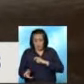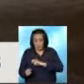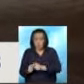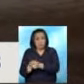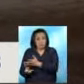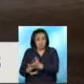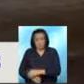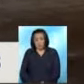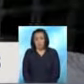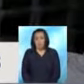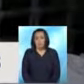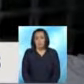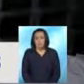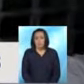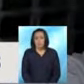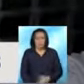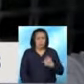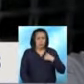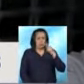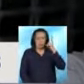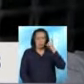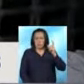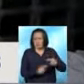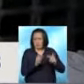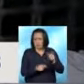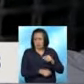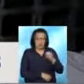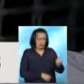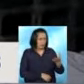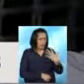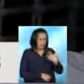siniestrado. Yo escuché que la gente decía que